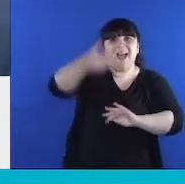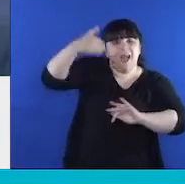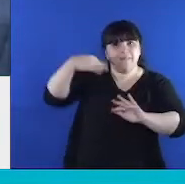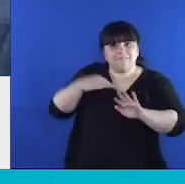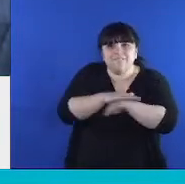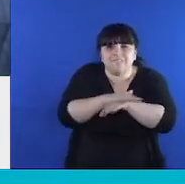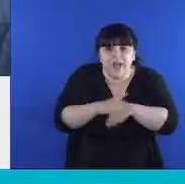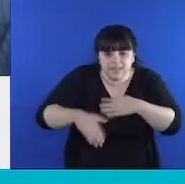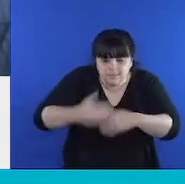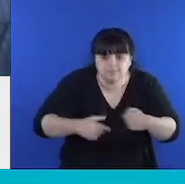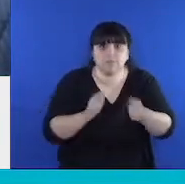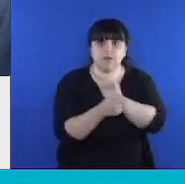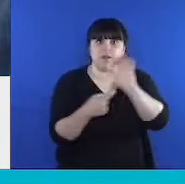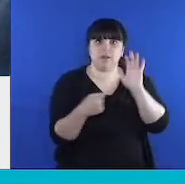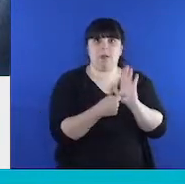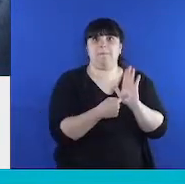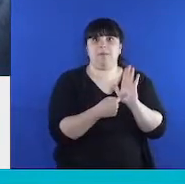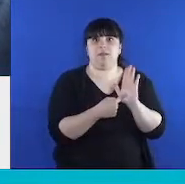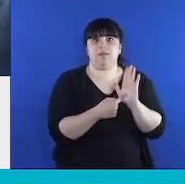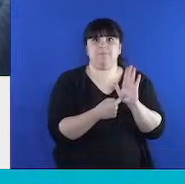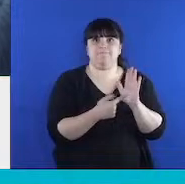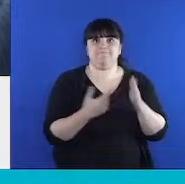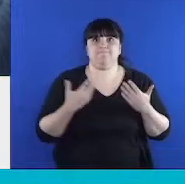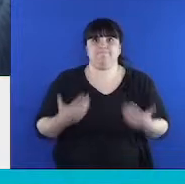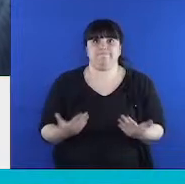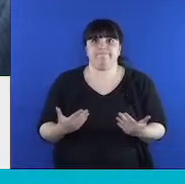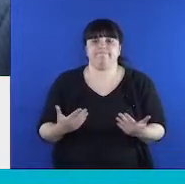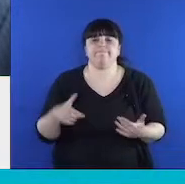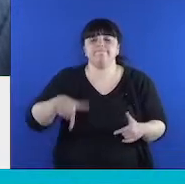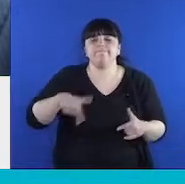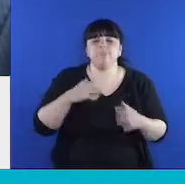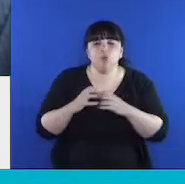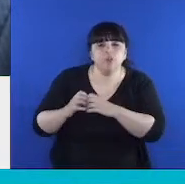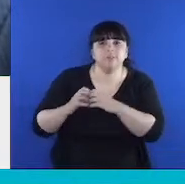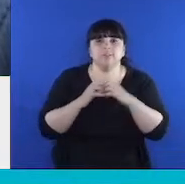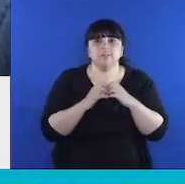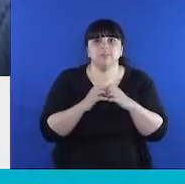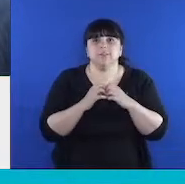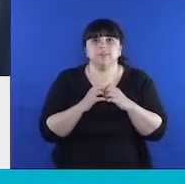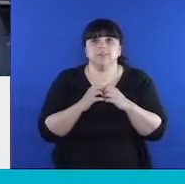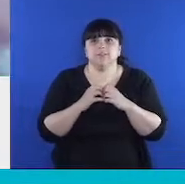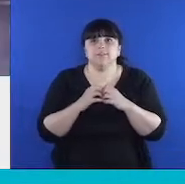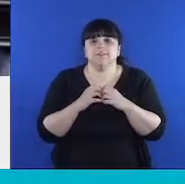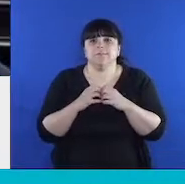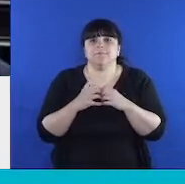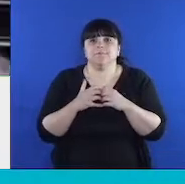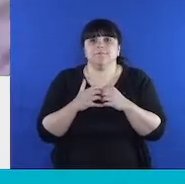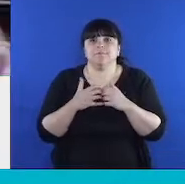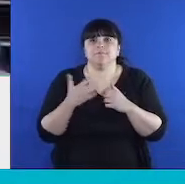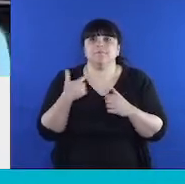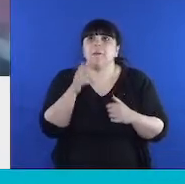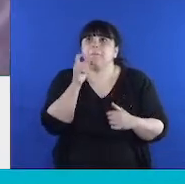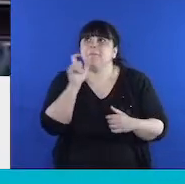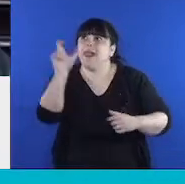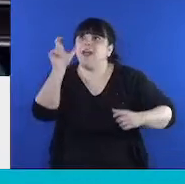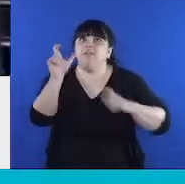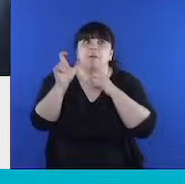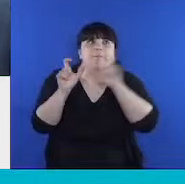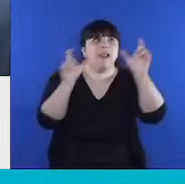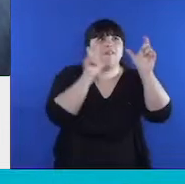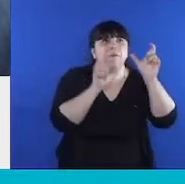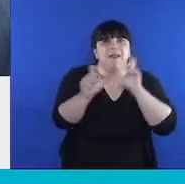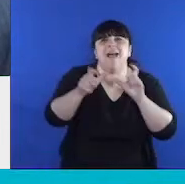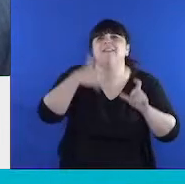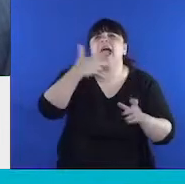Fíjese, presidente, que en esta sesión se usaron palabras en distintos discursos, no en uno solo, en distintos